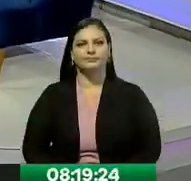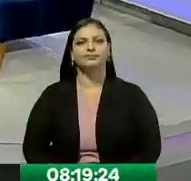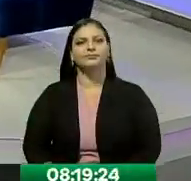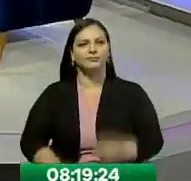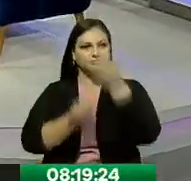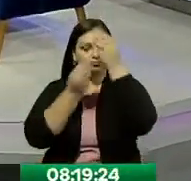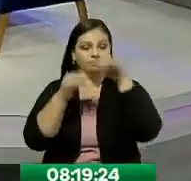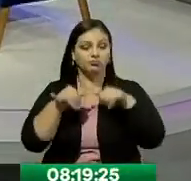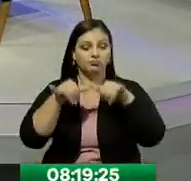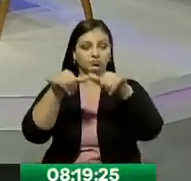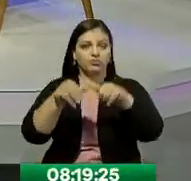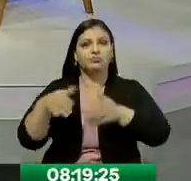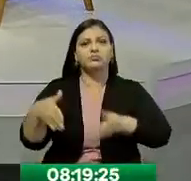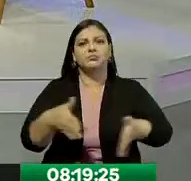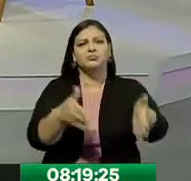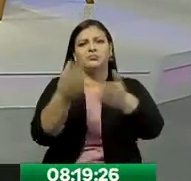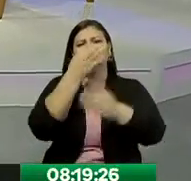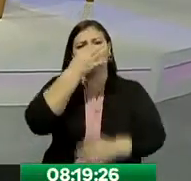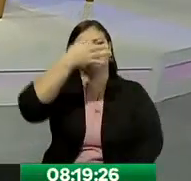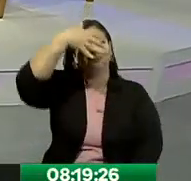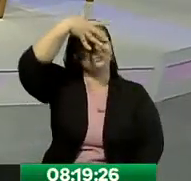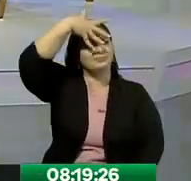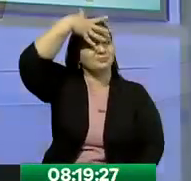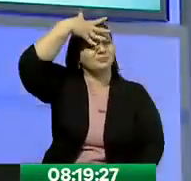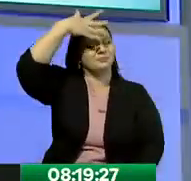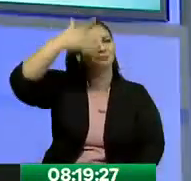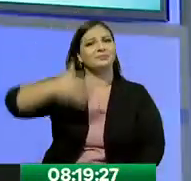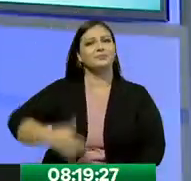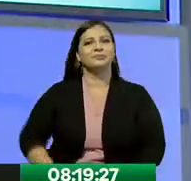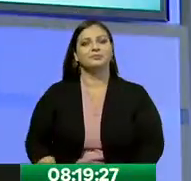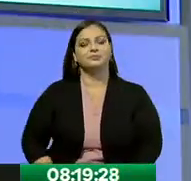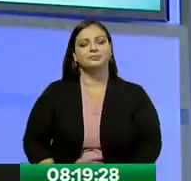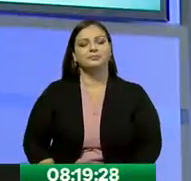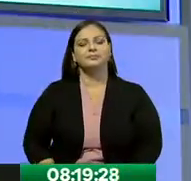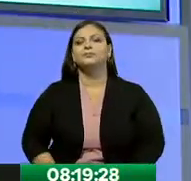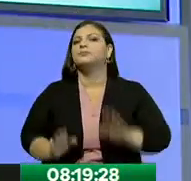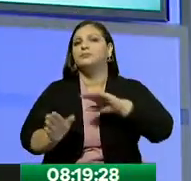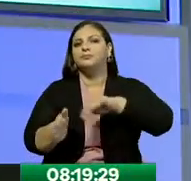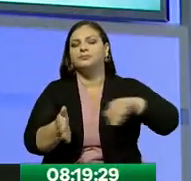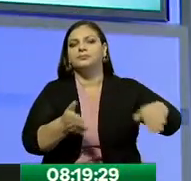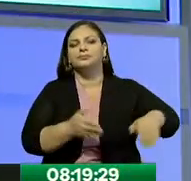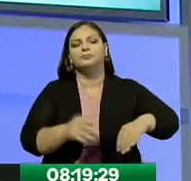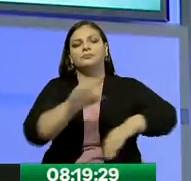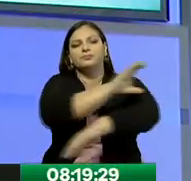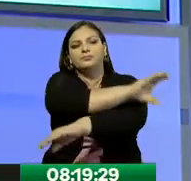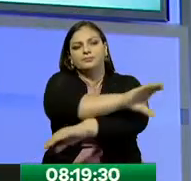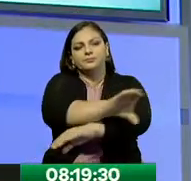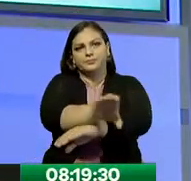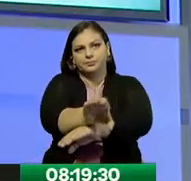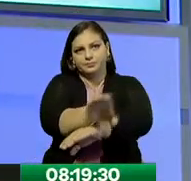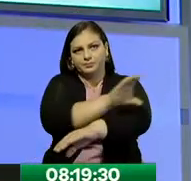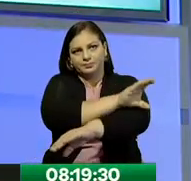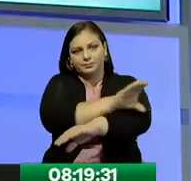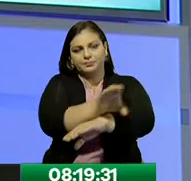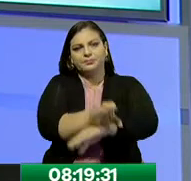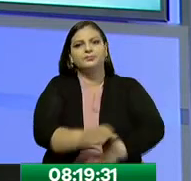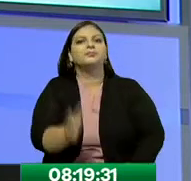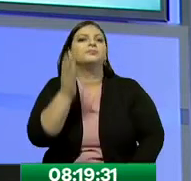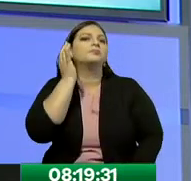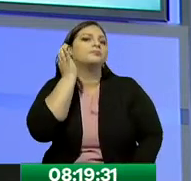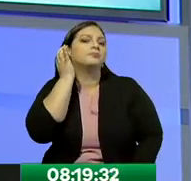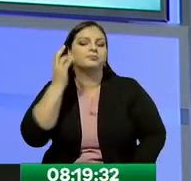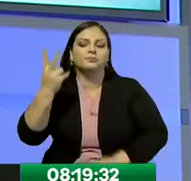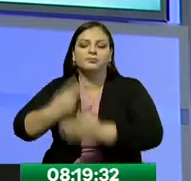seguimos informando. Una mujer y su pequeño hijo sufrieron golpes y contusiones luego de que el vehículo en el que se movilizaban fue impactado por